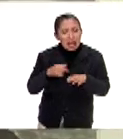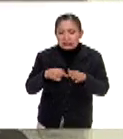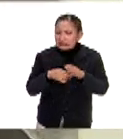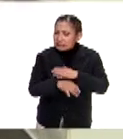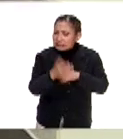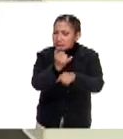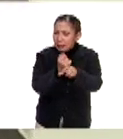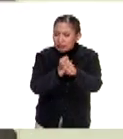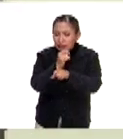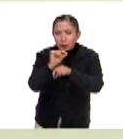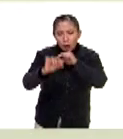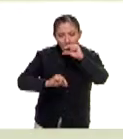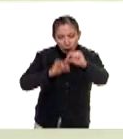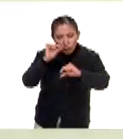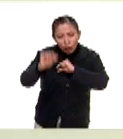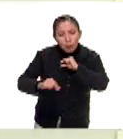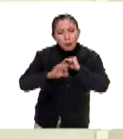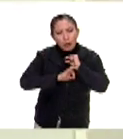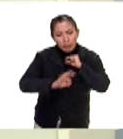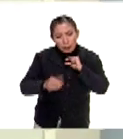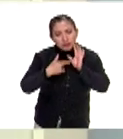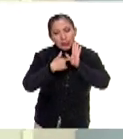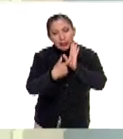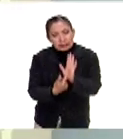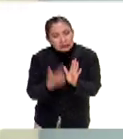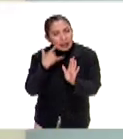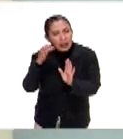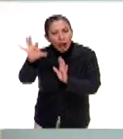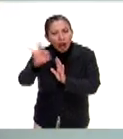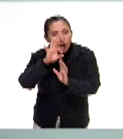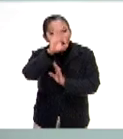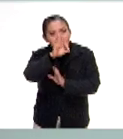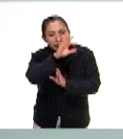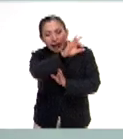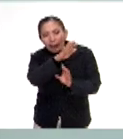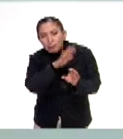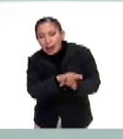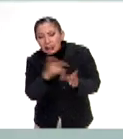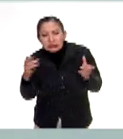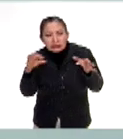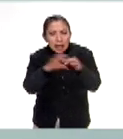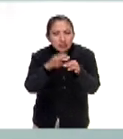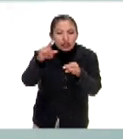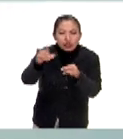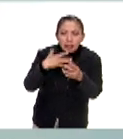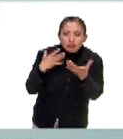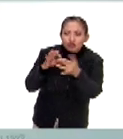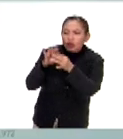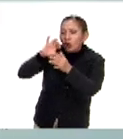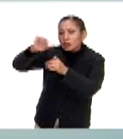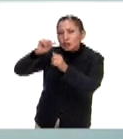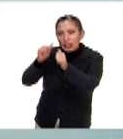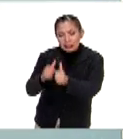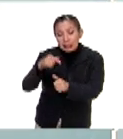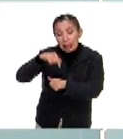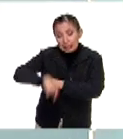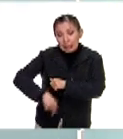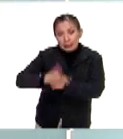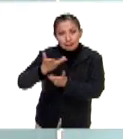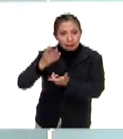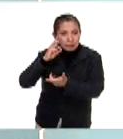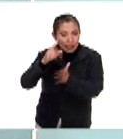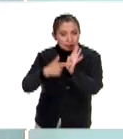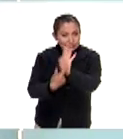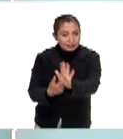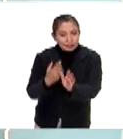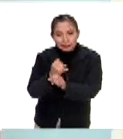muchísimo, y en la medida de lo posible, pues, seguiremos tratando de encontrar esos vínculos y esos diálogos con los artistas que aquí nos toca,